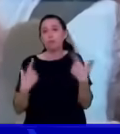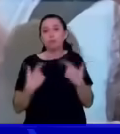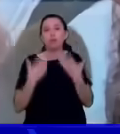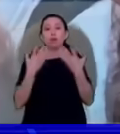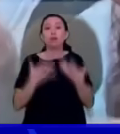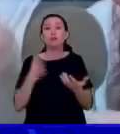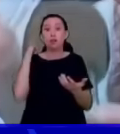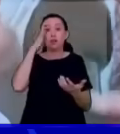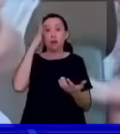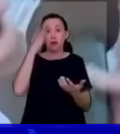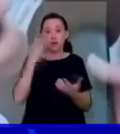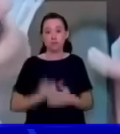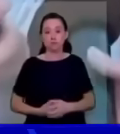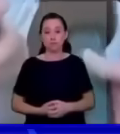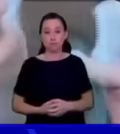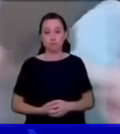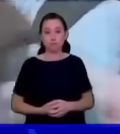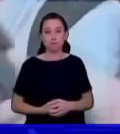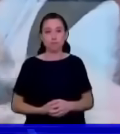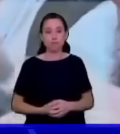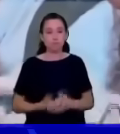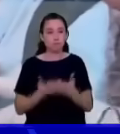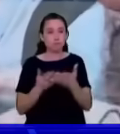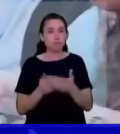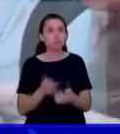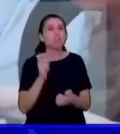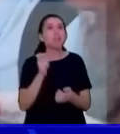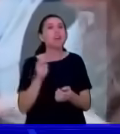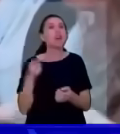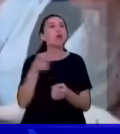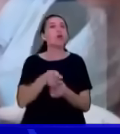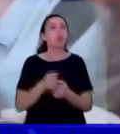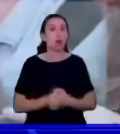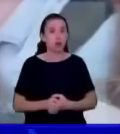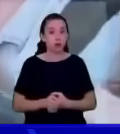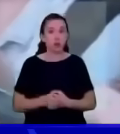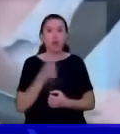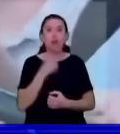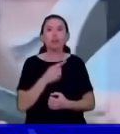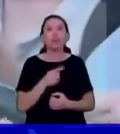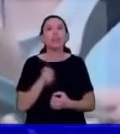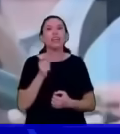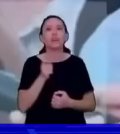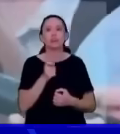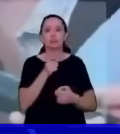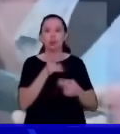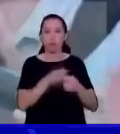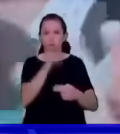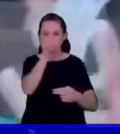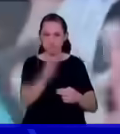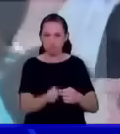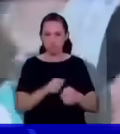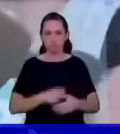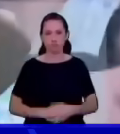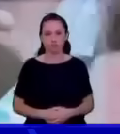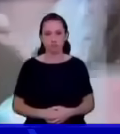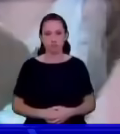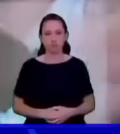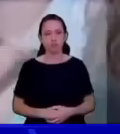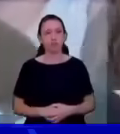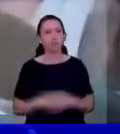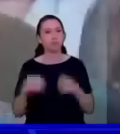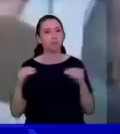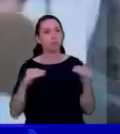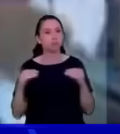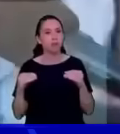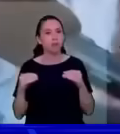saber a quién se está señalando. Cuando se señala con el dedo hay que decir esta persona. Yo vuelvo. Que dijo que